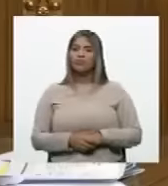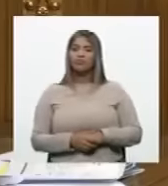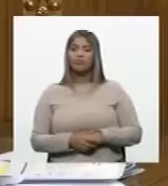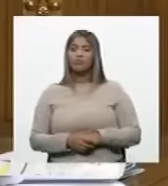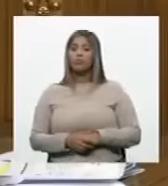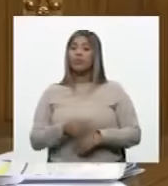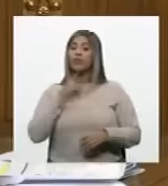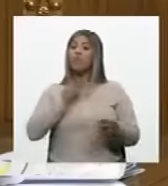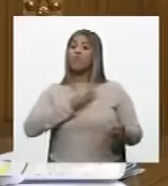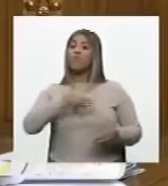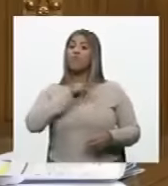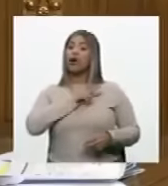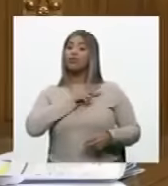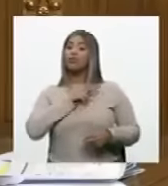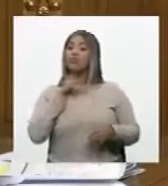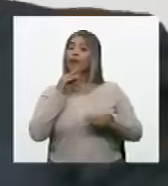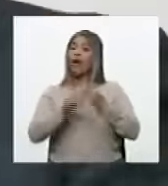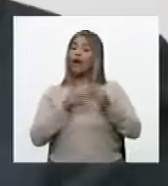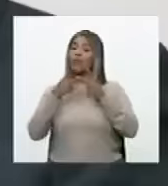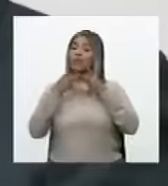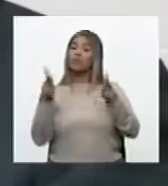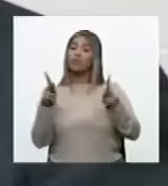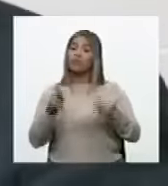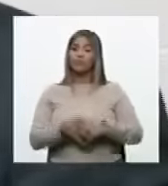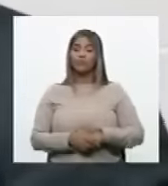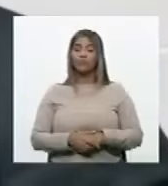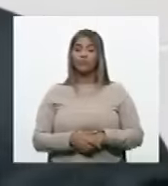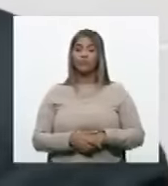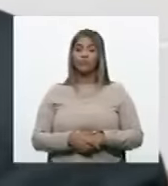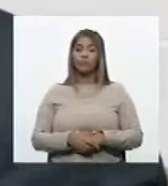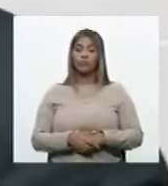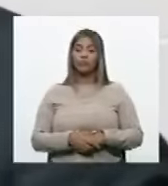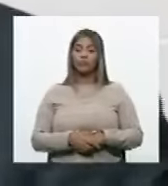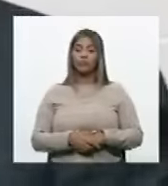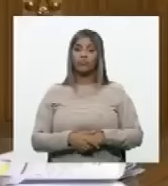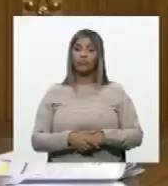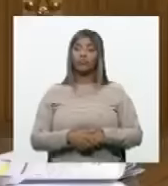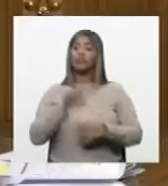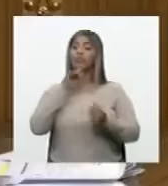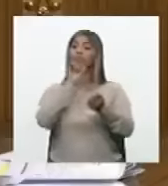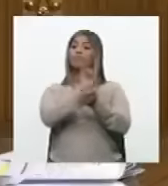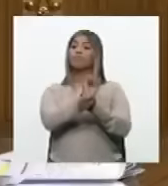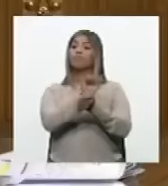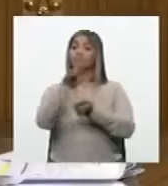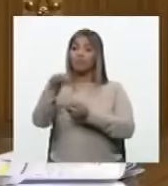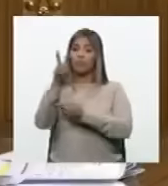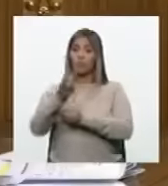Forjamiento por falsedad de acto público del Código Penal venezolano.